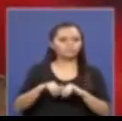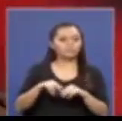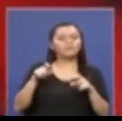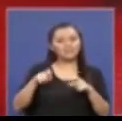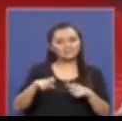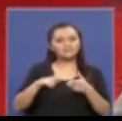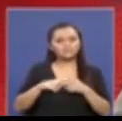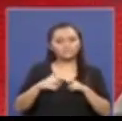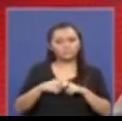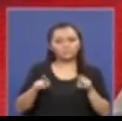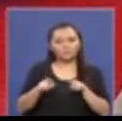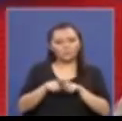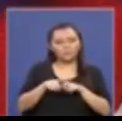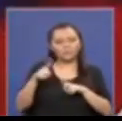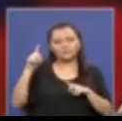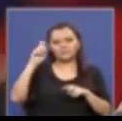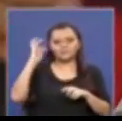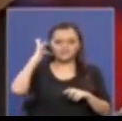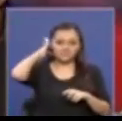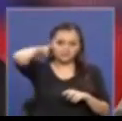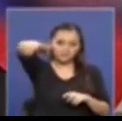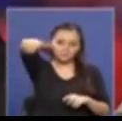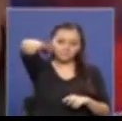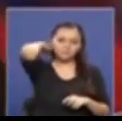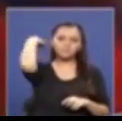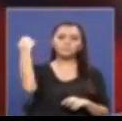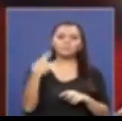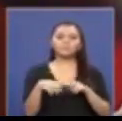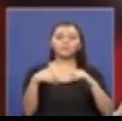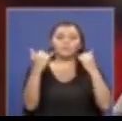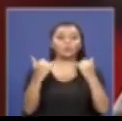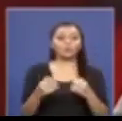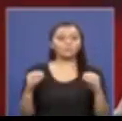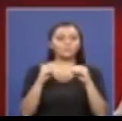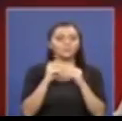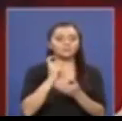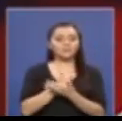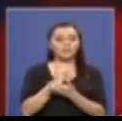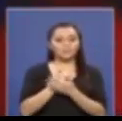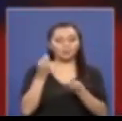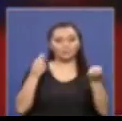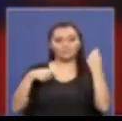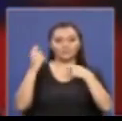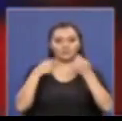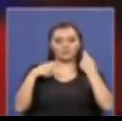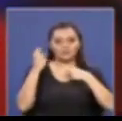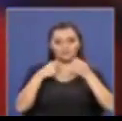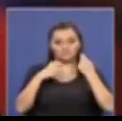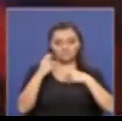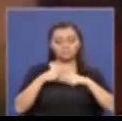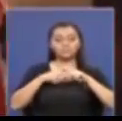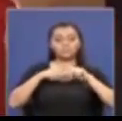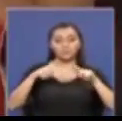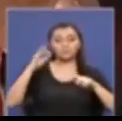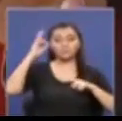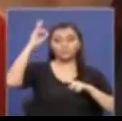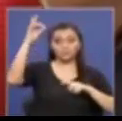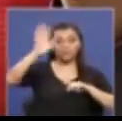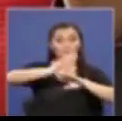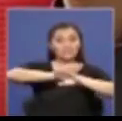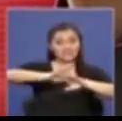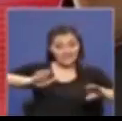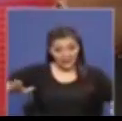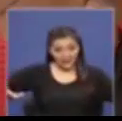tiene un momento difícil el sector camaronero, y sobre todo el camarón es para exportación. Pero en el futuro, cuando ya